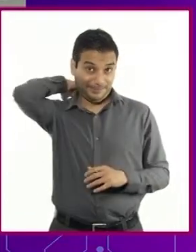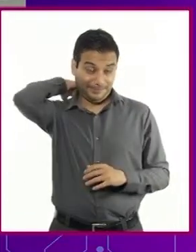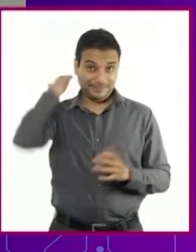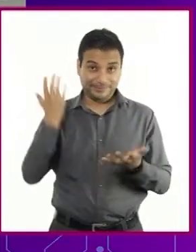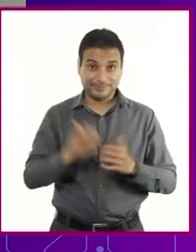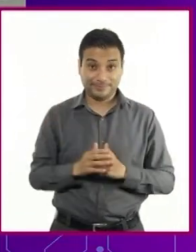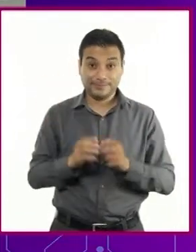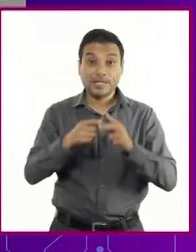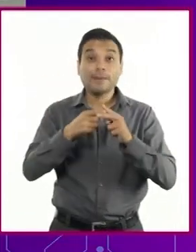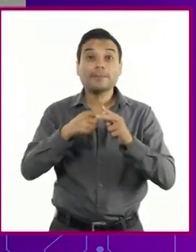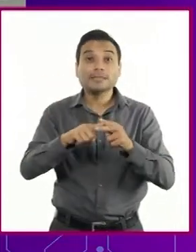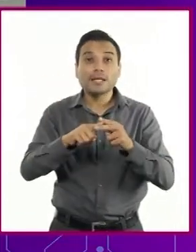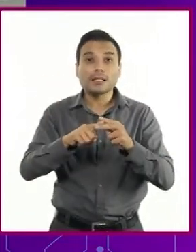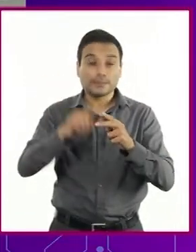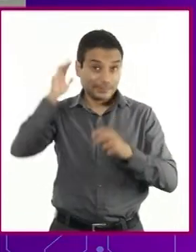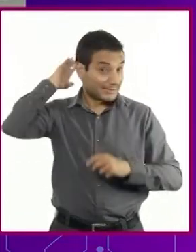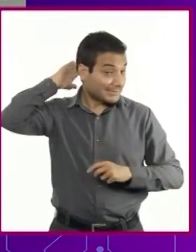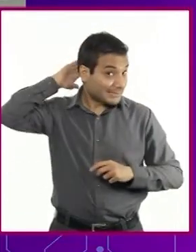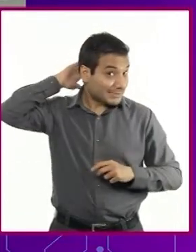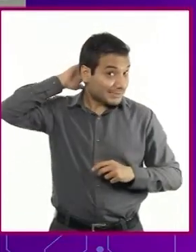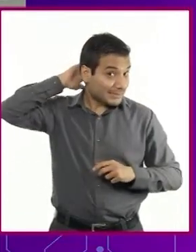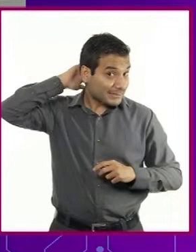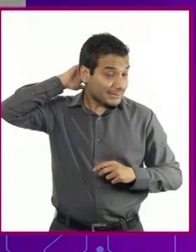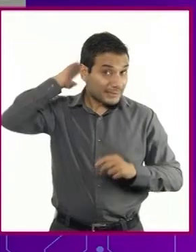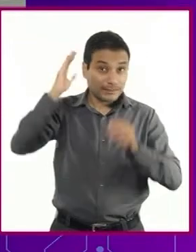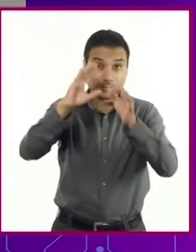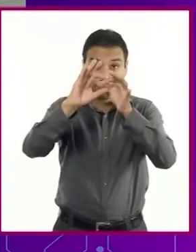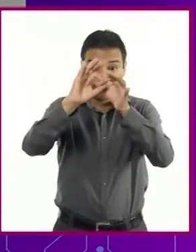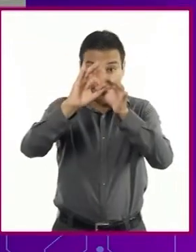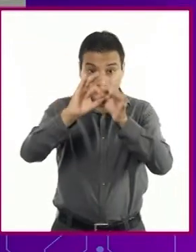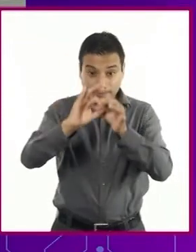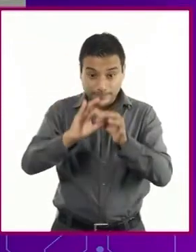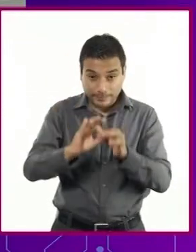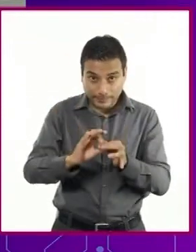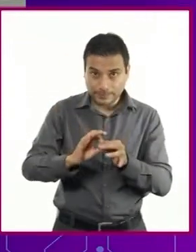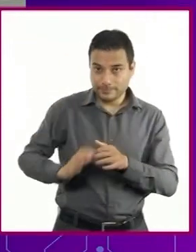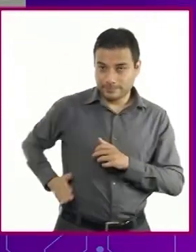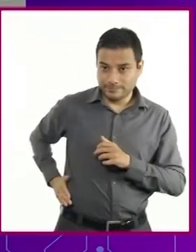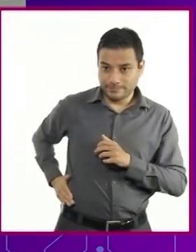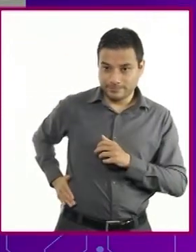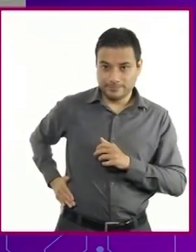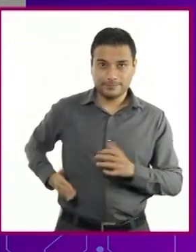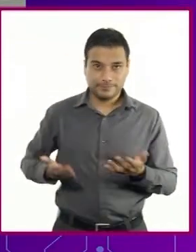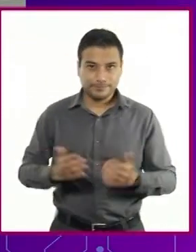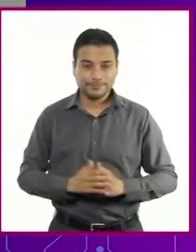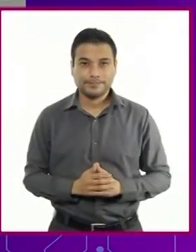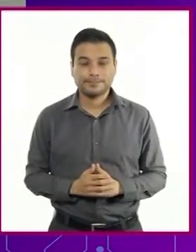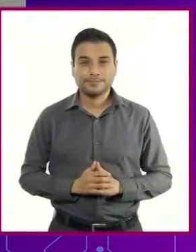desde la base del cráneo hasta la zona de la cadera.